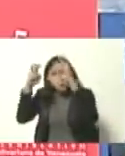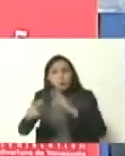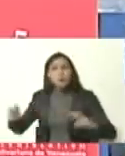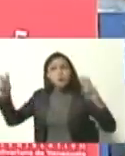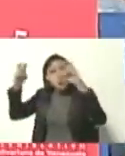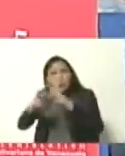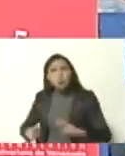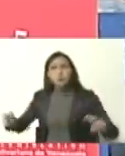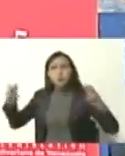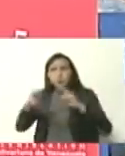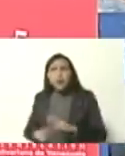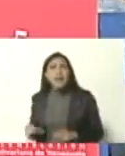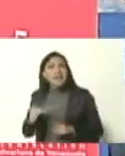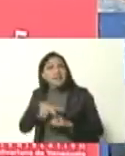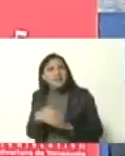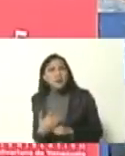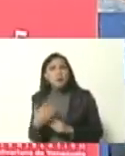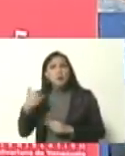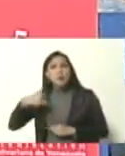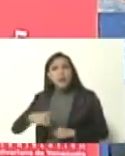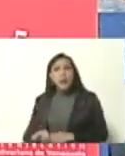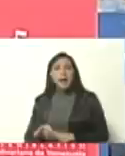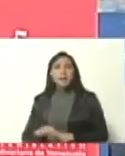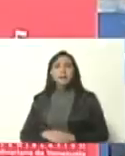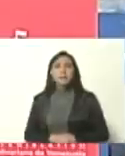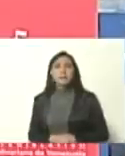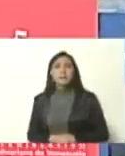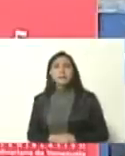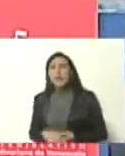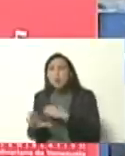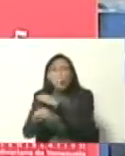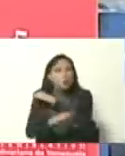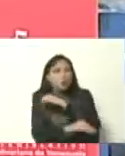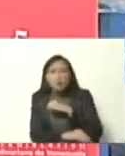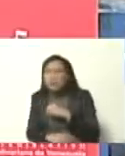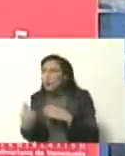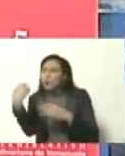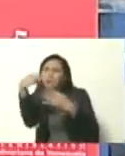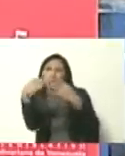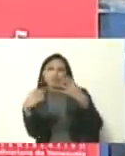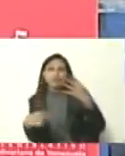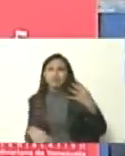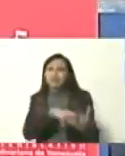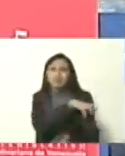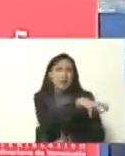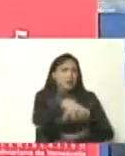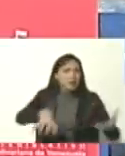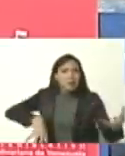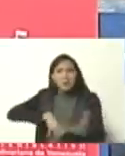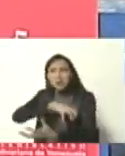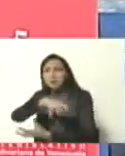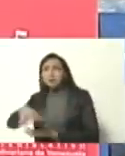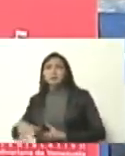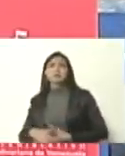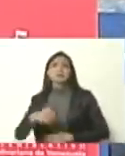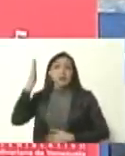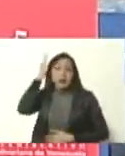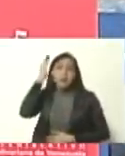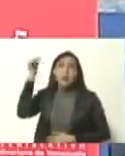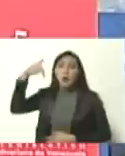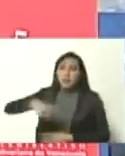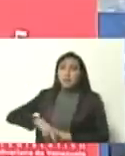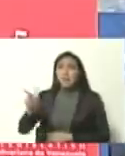parlamentos situaciones de dolo, situaciones de corrupción, de malversación de fondos de esos países y de nuestro